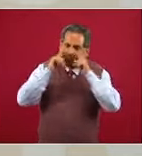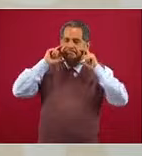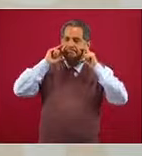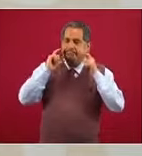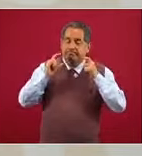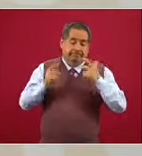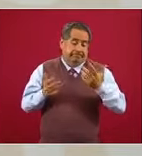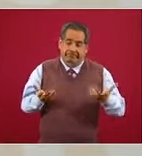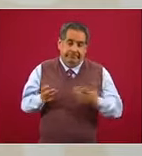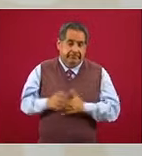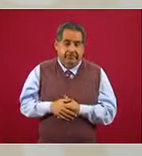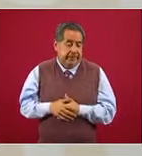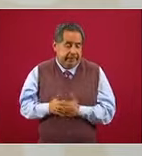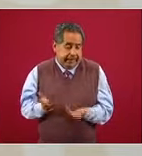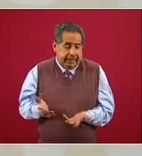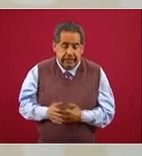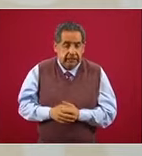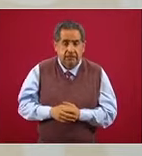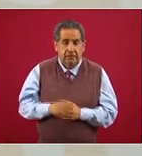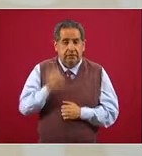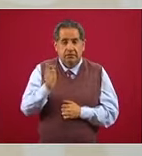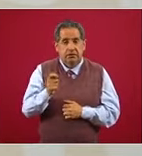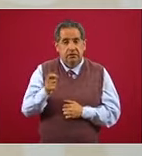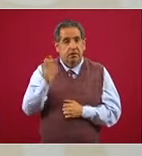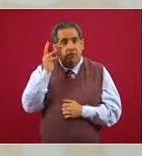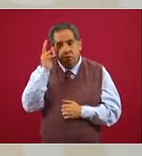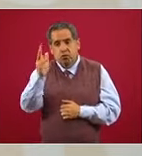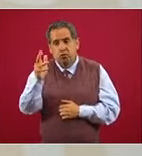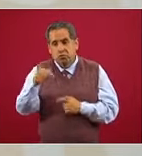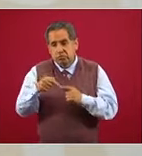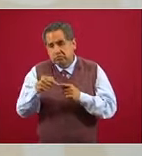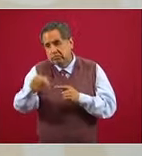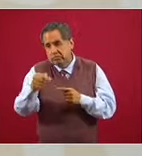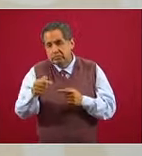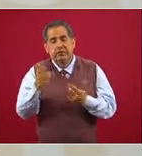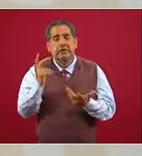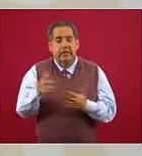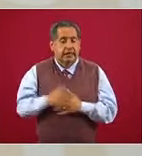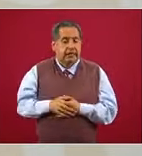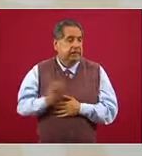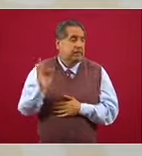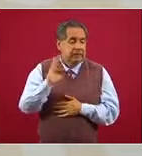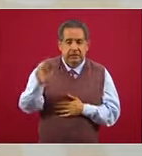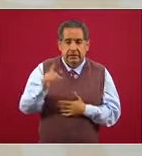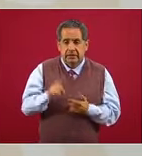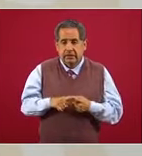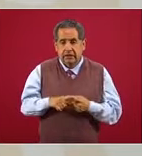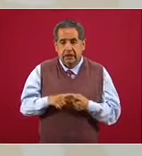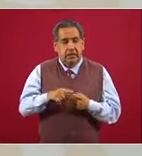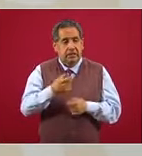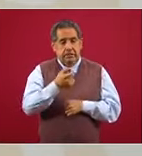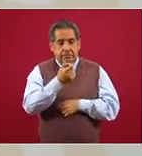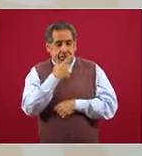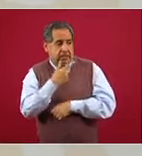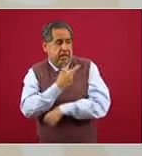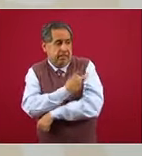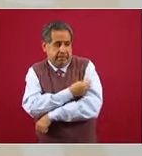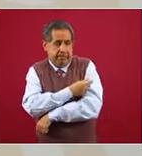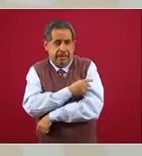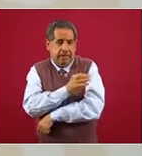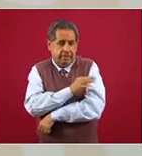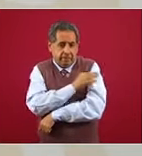Pero definitivamente en un futuro en donde exista o un tratamiento o una